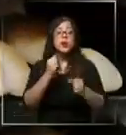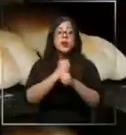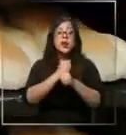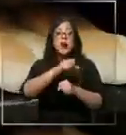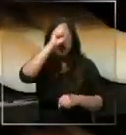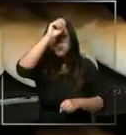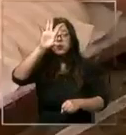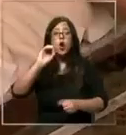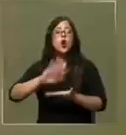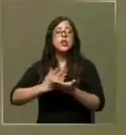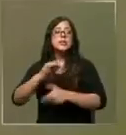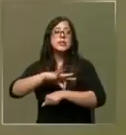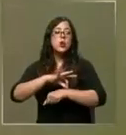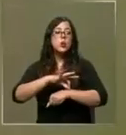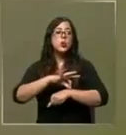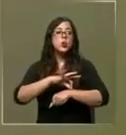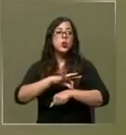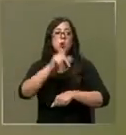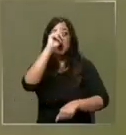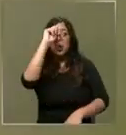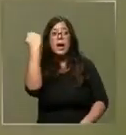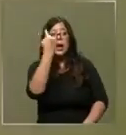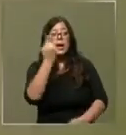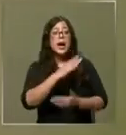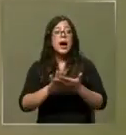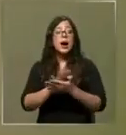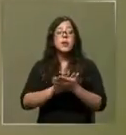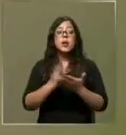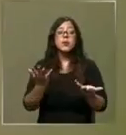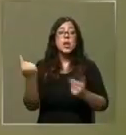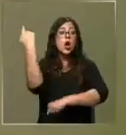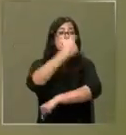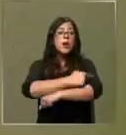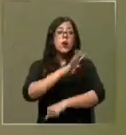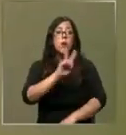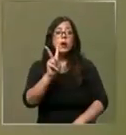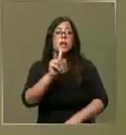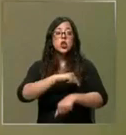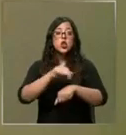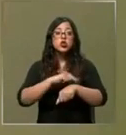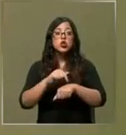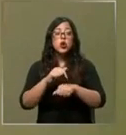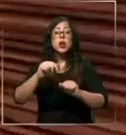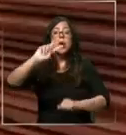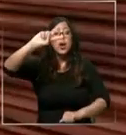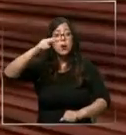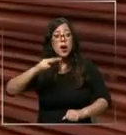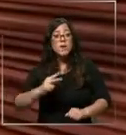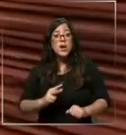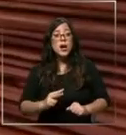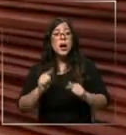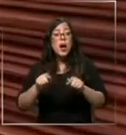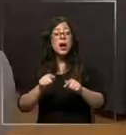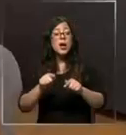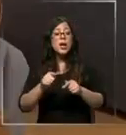empleos mineros o de salud privada. Durante el año también, aquellas jornadas que promedien 42 horas, en vez de modificar su jornada en la